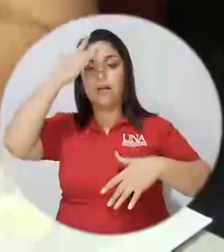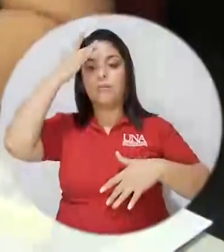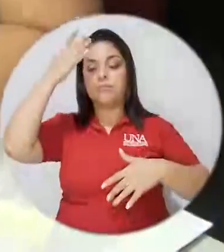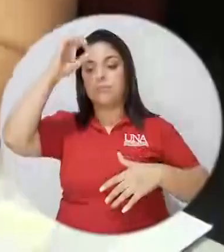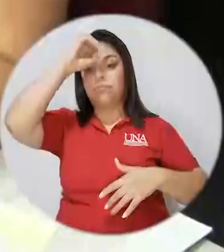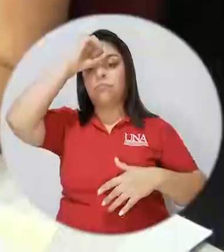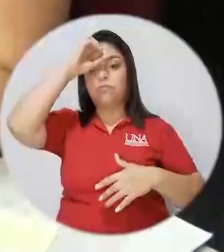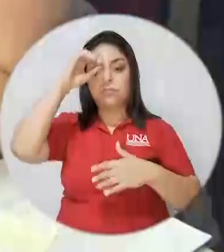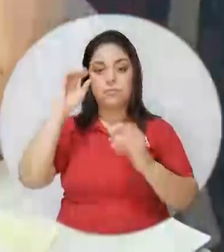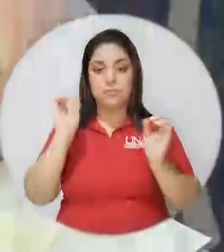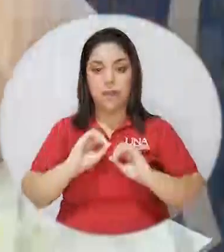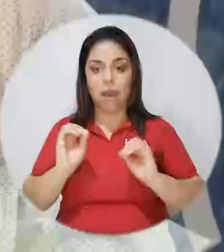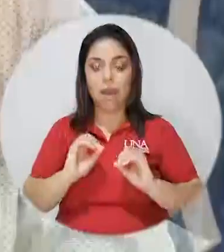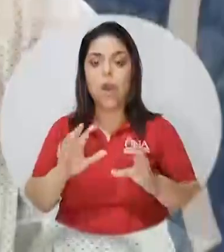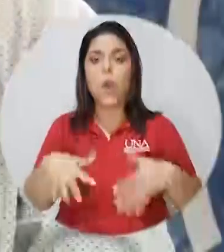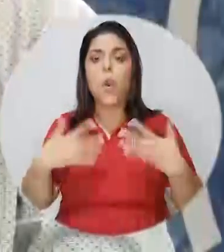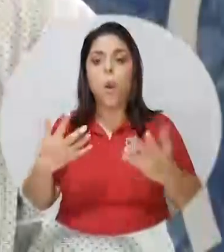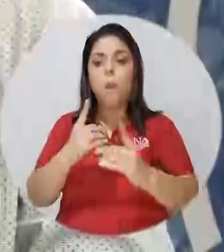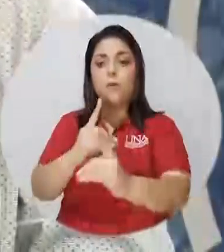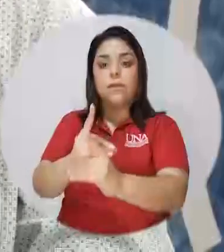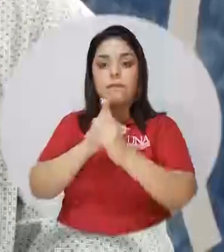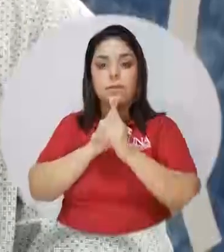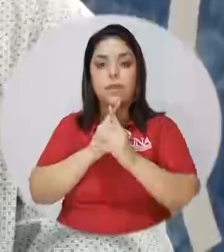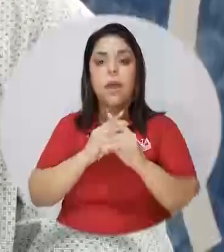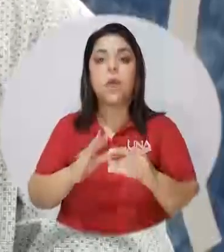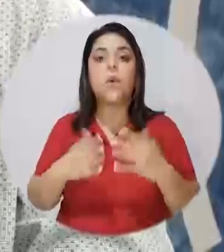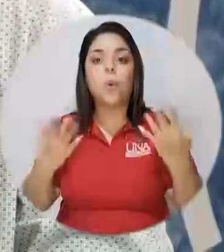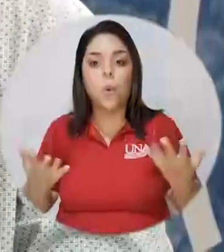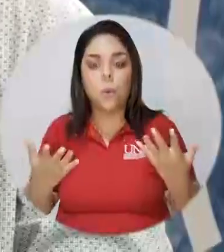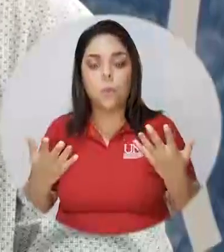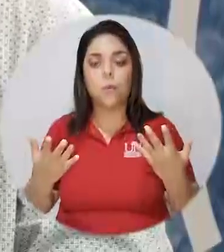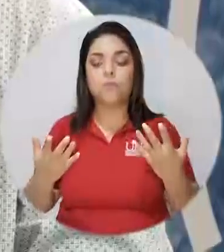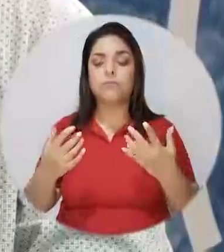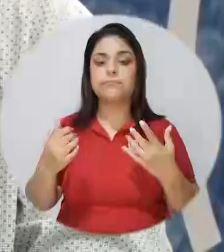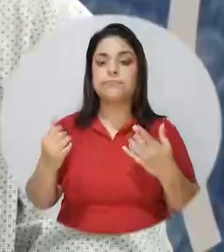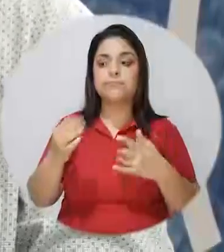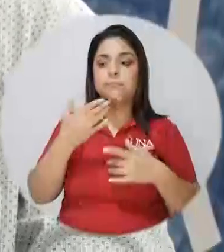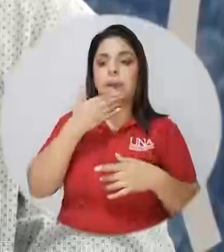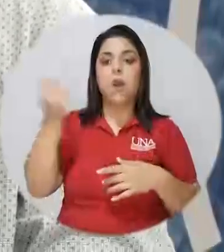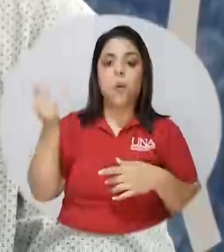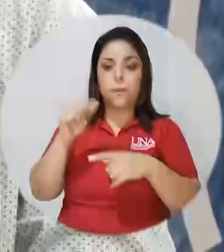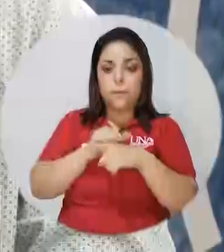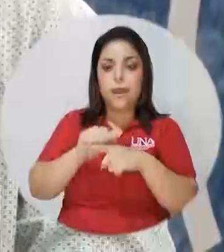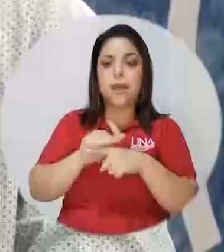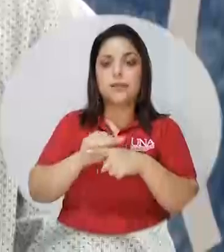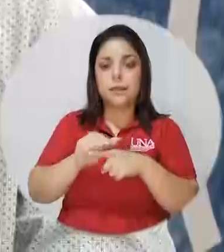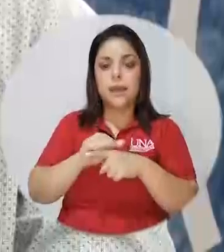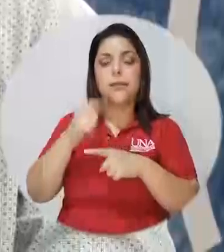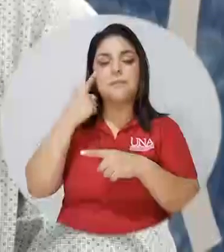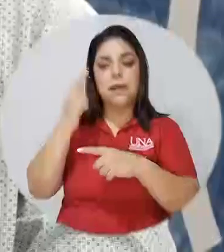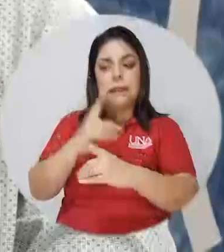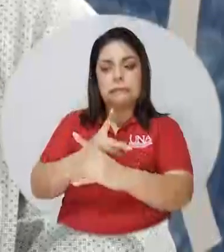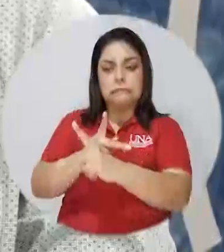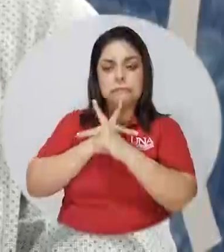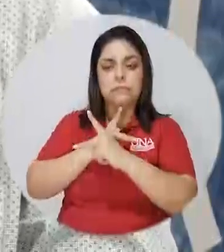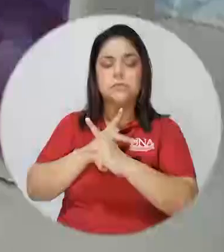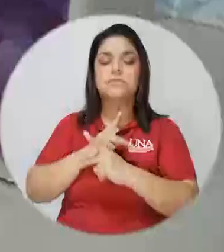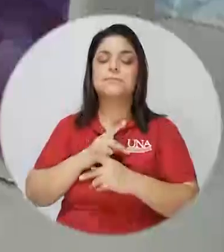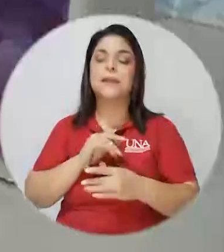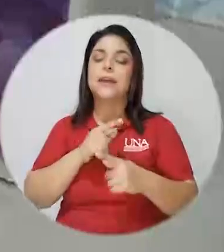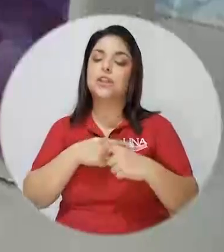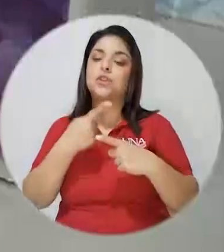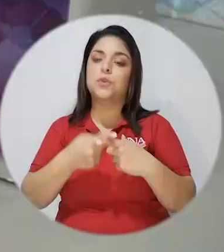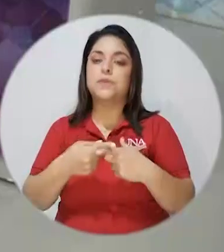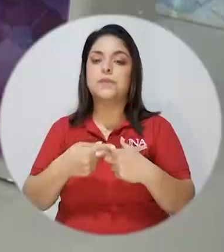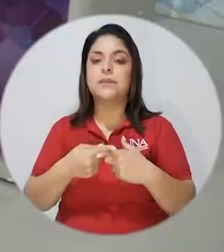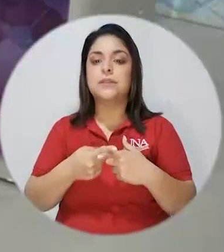el cuidado como tal, sino el conocimiento de cómo defendernos, de cuáles son las mejores prácticas o similares. Entonces, sigue